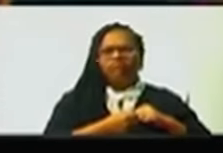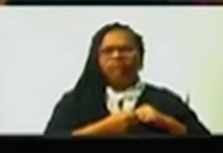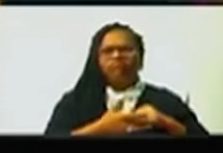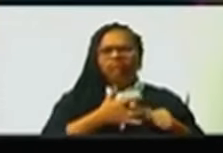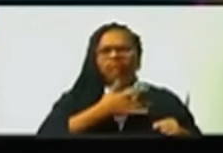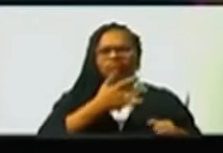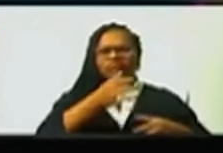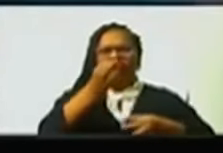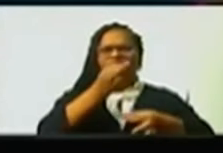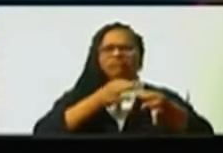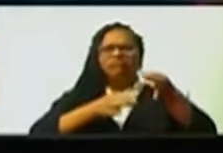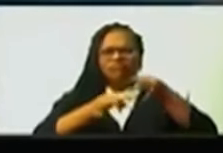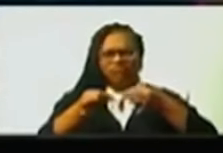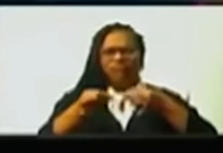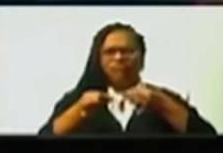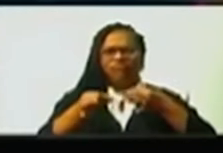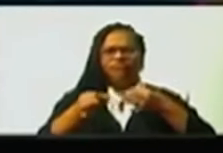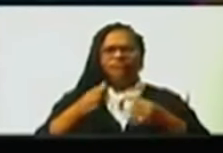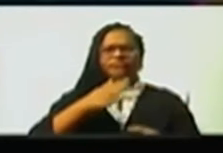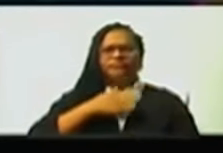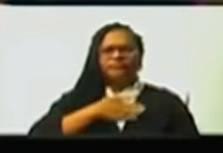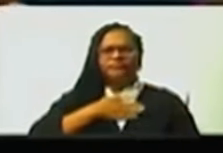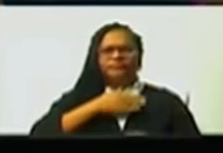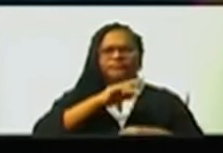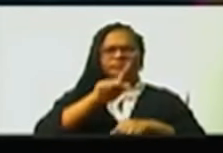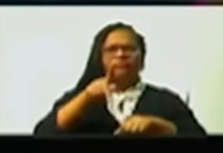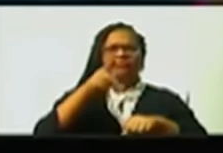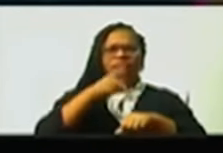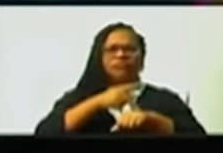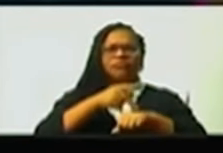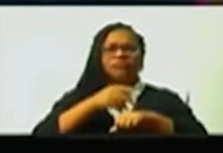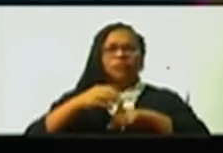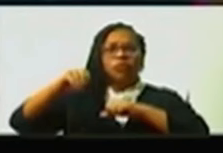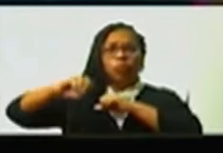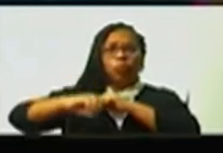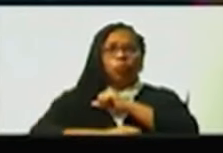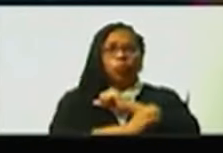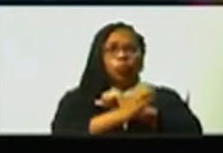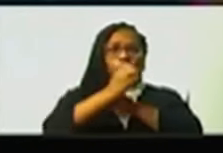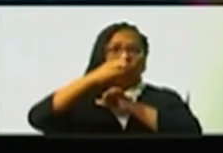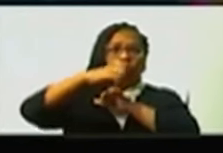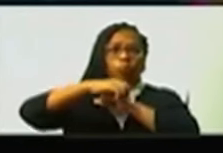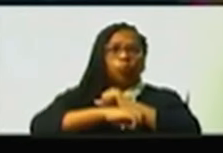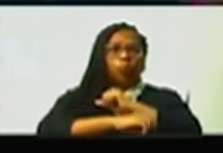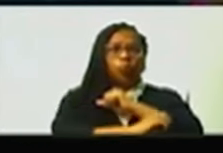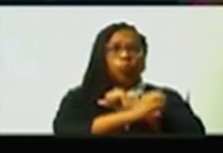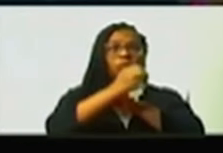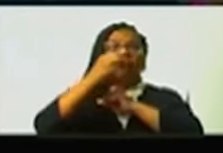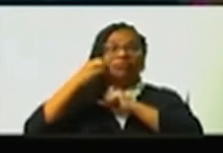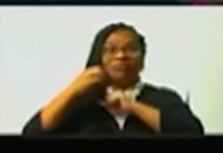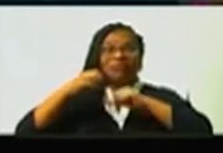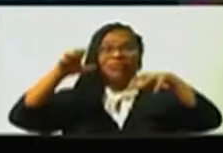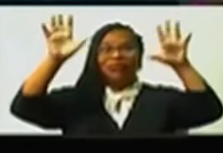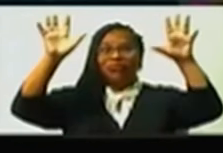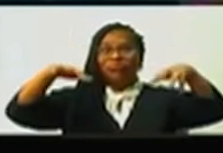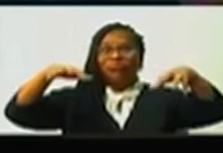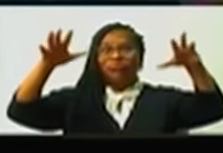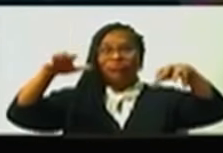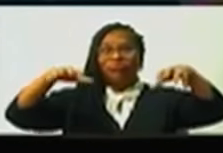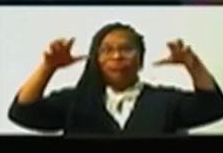En la provincia de San José de Ocoa, una de las provincias más afectadas por la lluvia del fin de